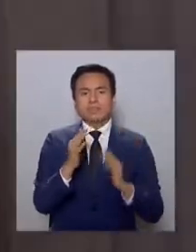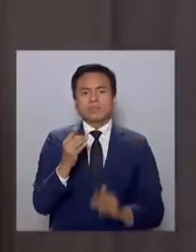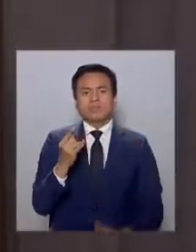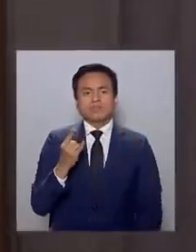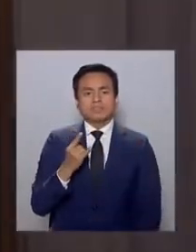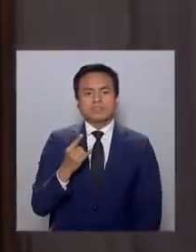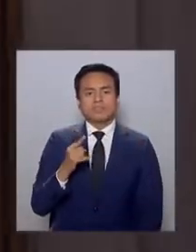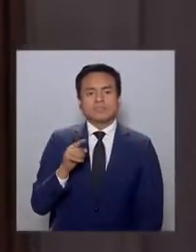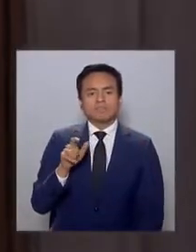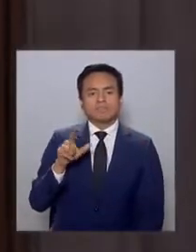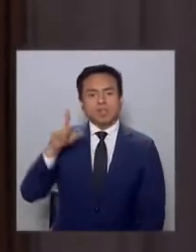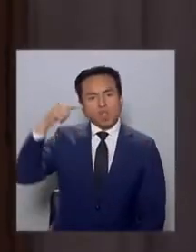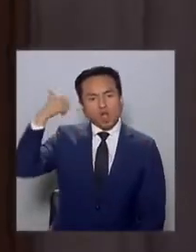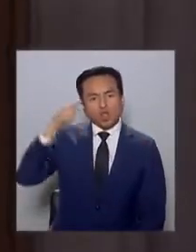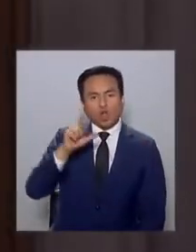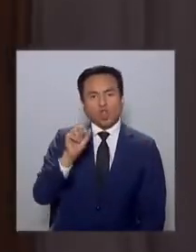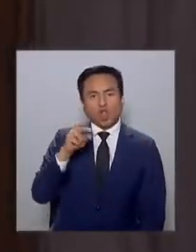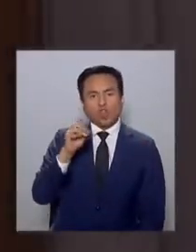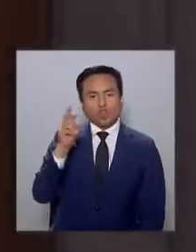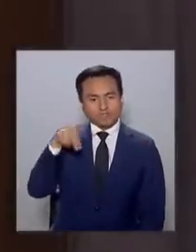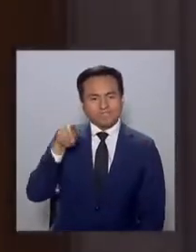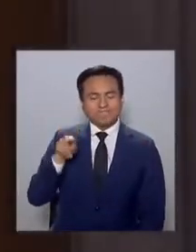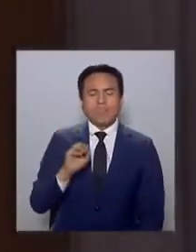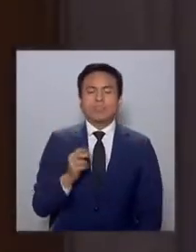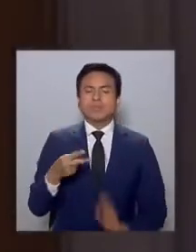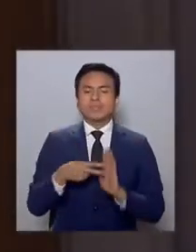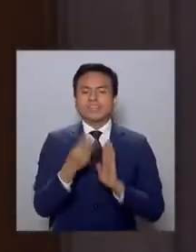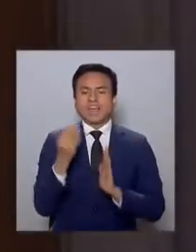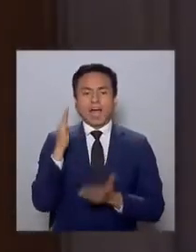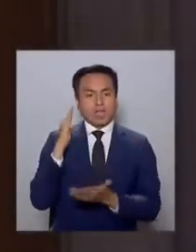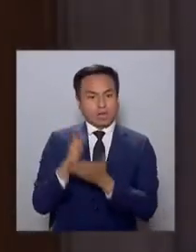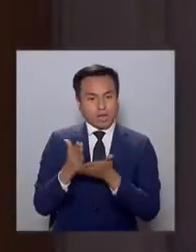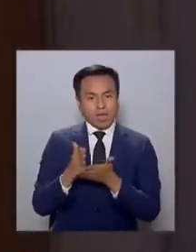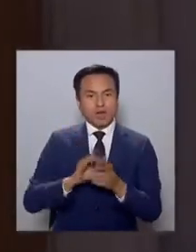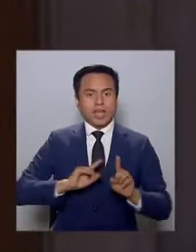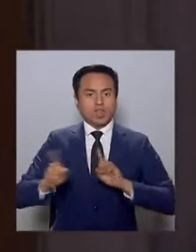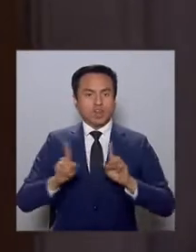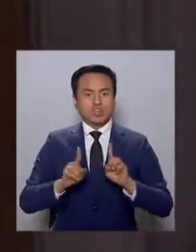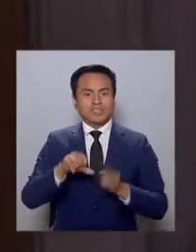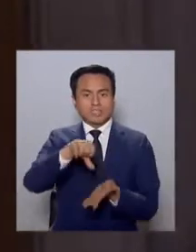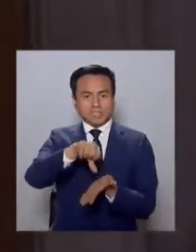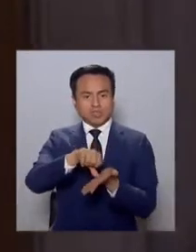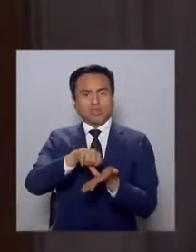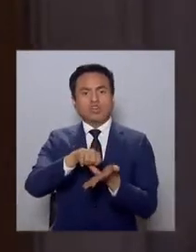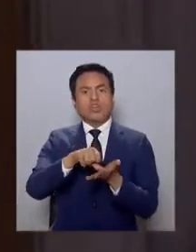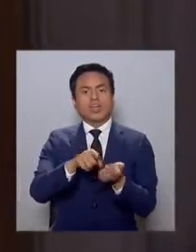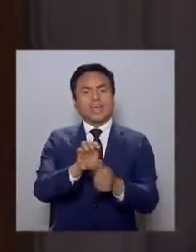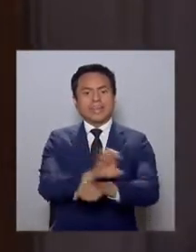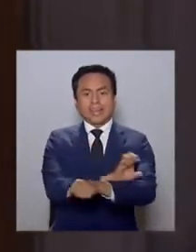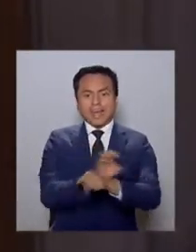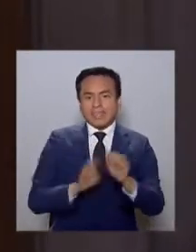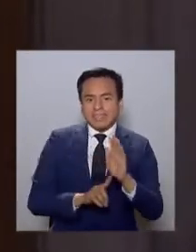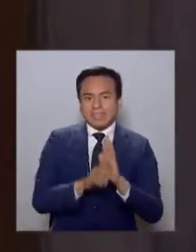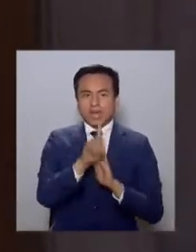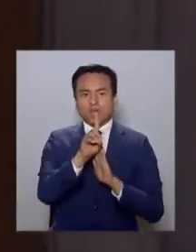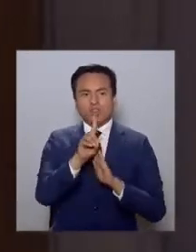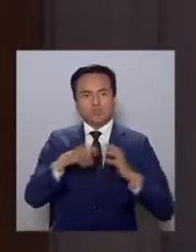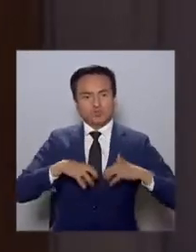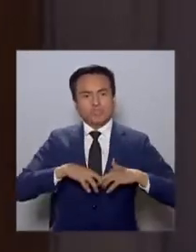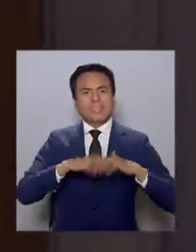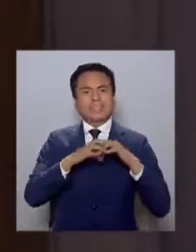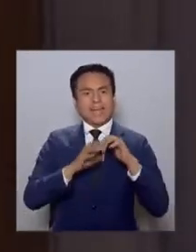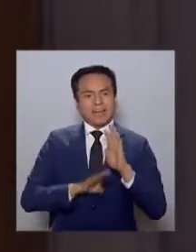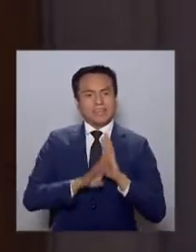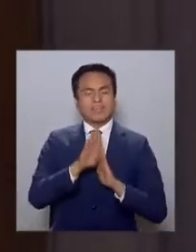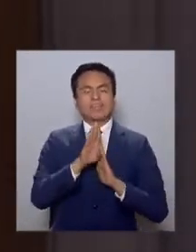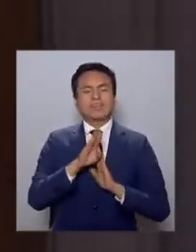University College London. Desde 2013 a la fecha es coordinador Centro de Energía y Desarrollo